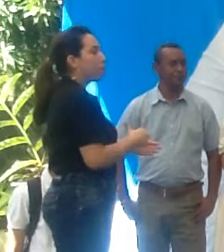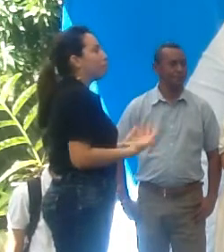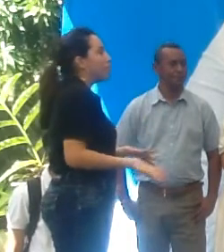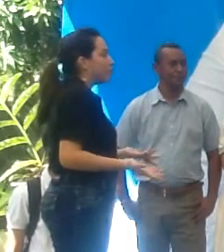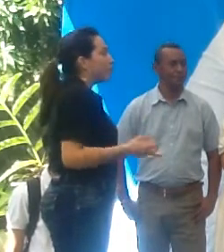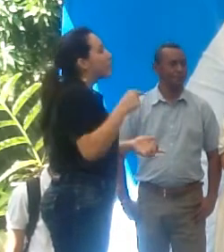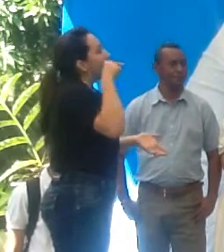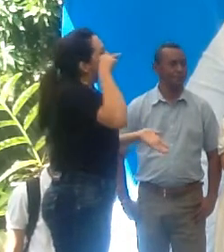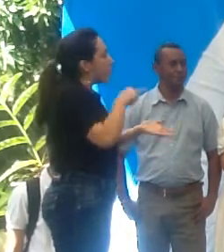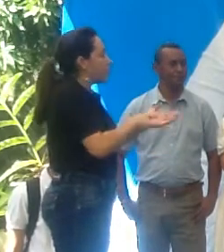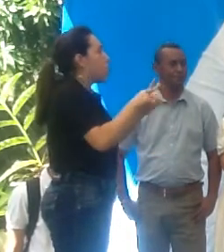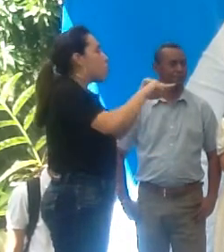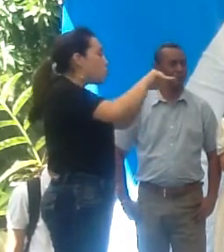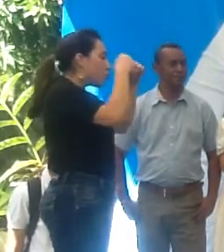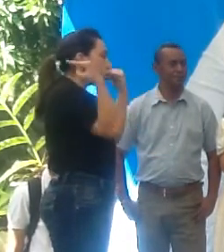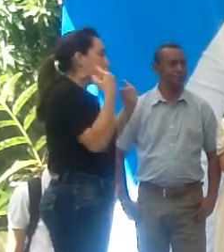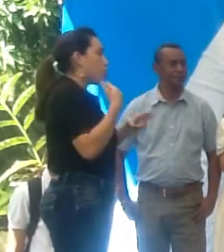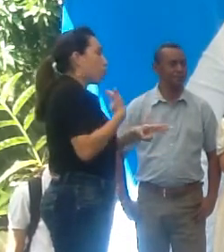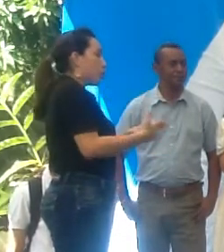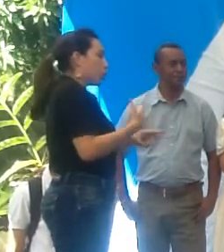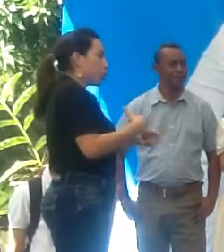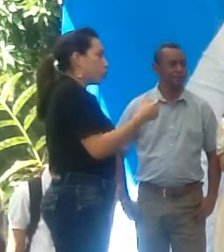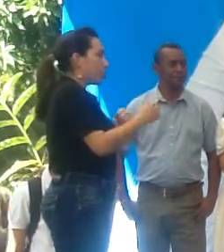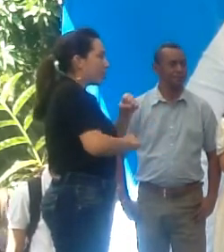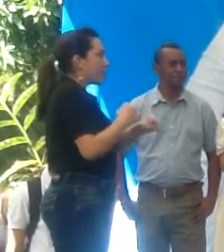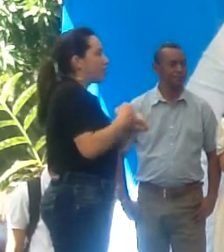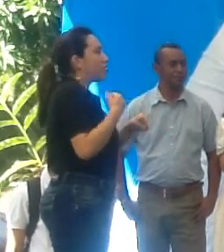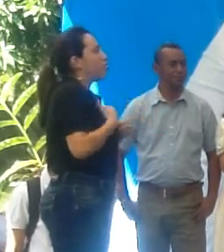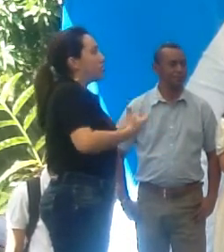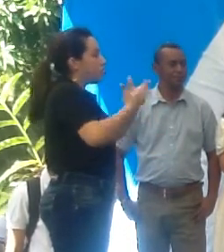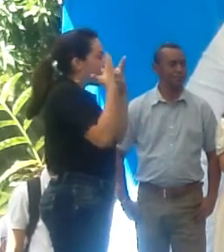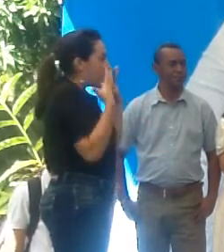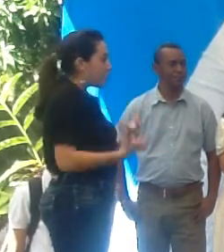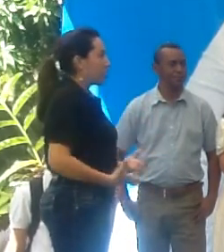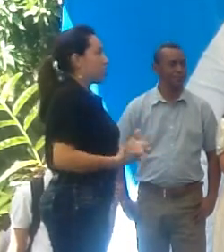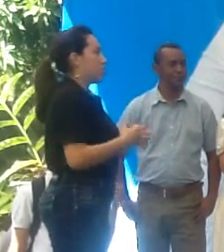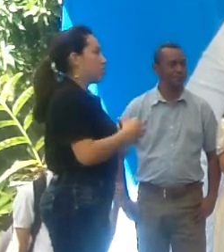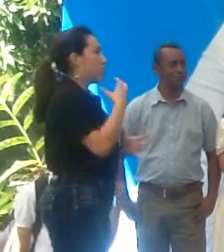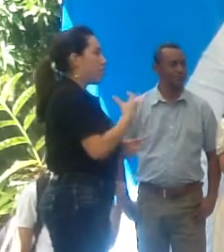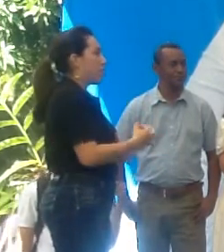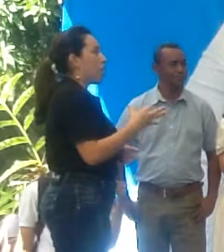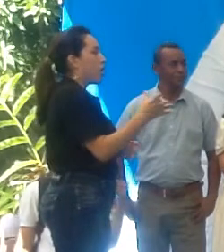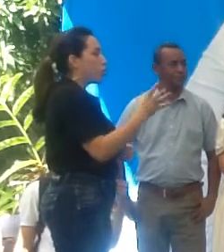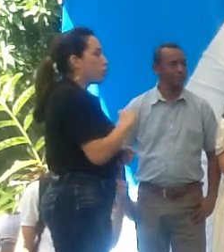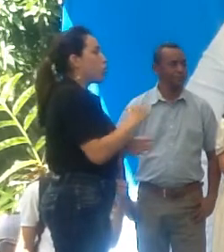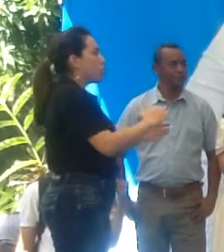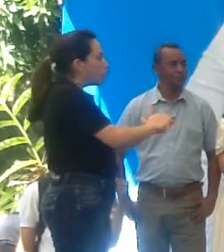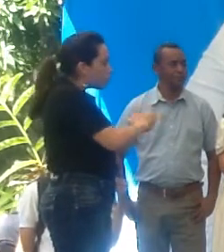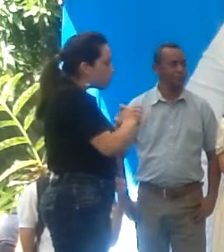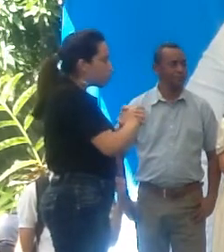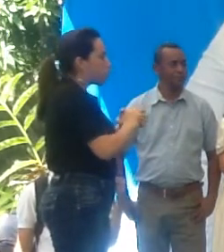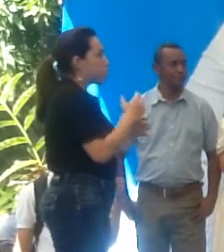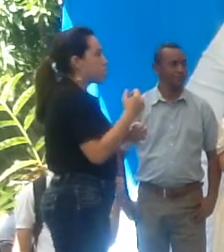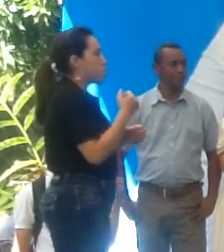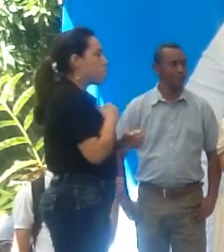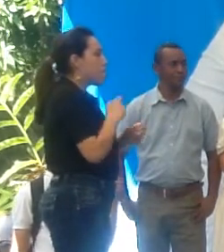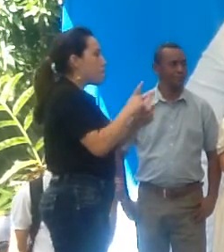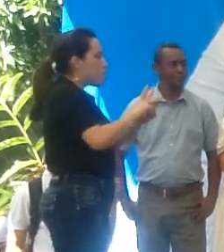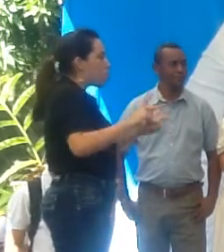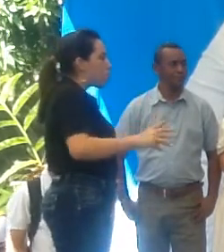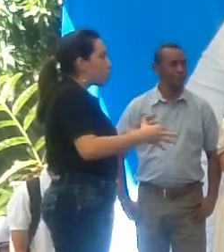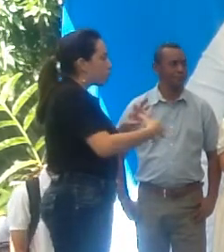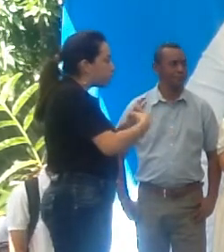por enfrentar en los próximos años y que quiero hacerlo de la mano de los ciudadanos samarios y